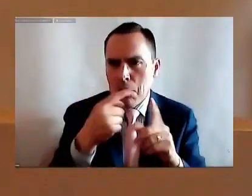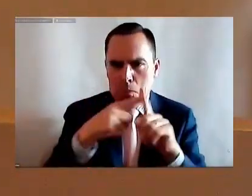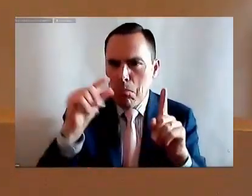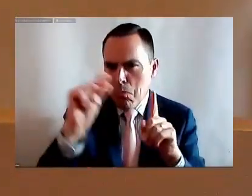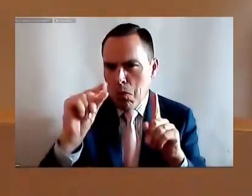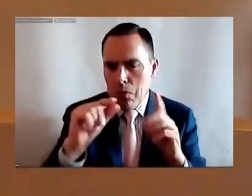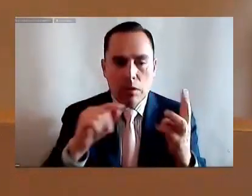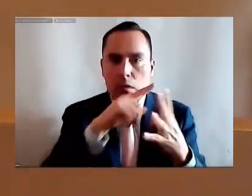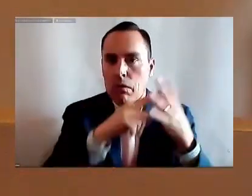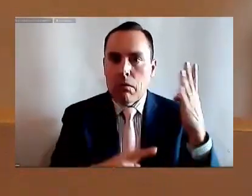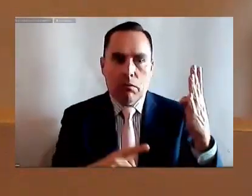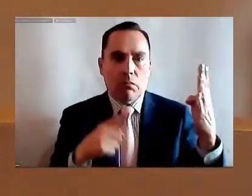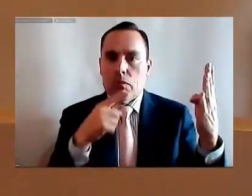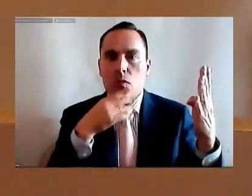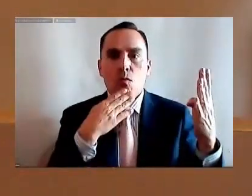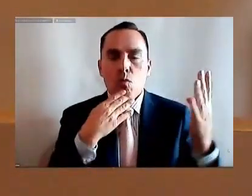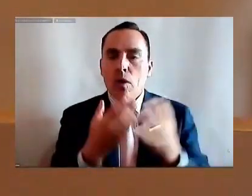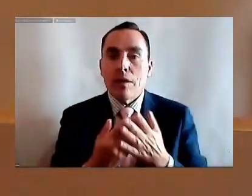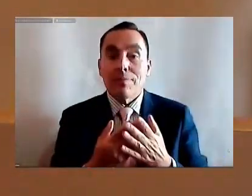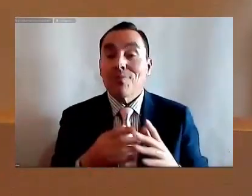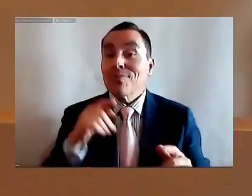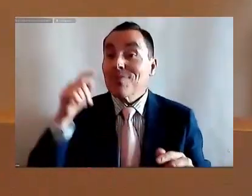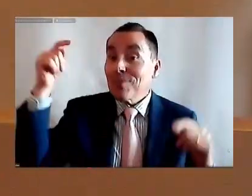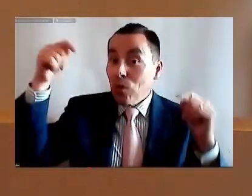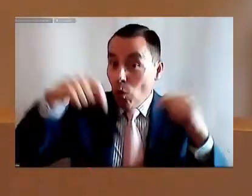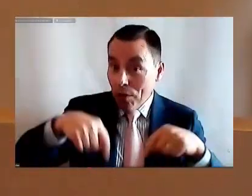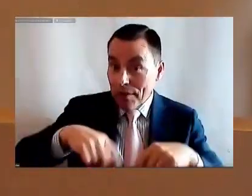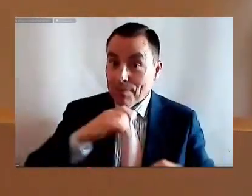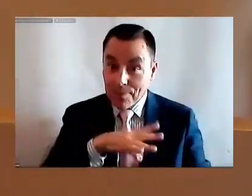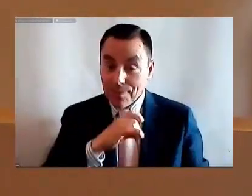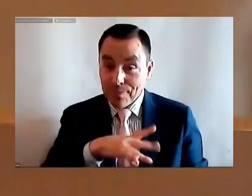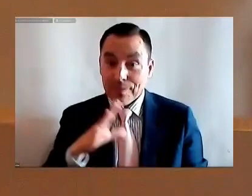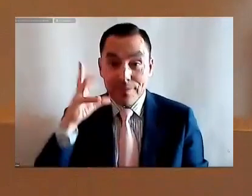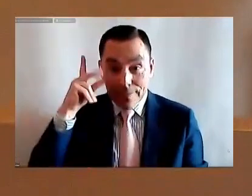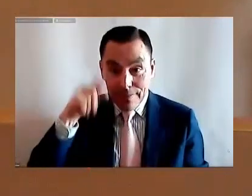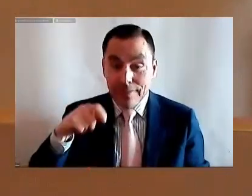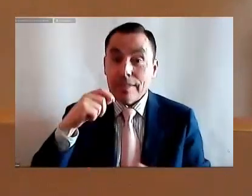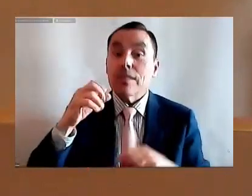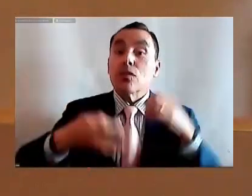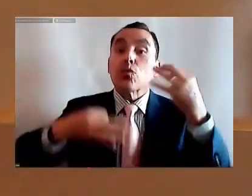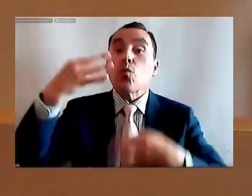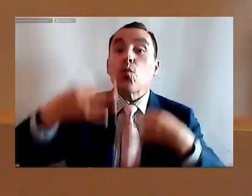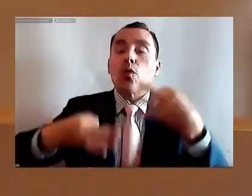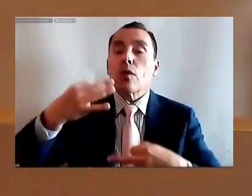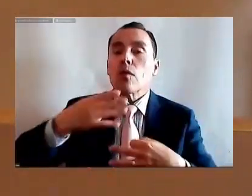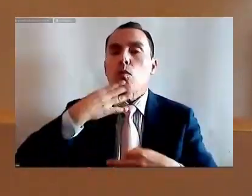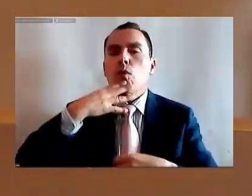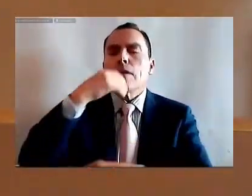obviamente, considerando que en Chile los jueces pueden apreciar la prueba con sana crítica, ese criterio podría estar...